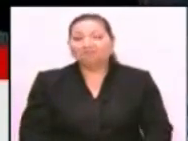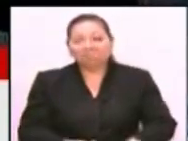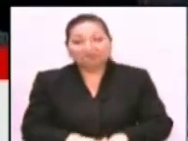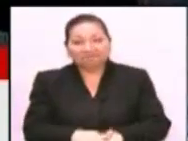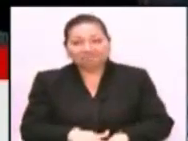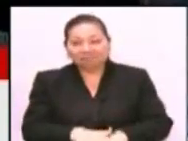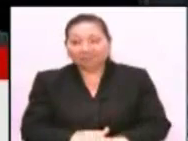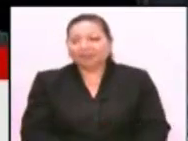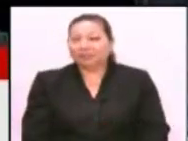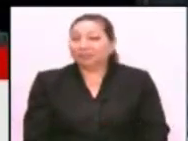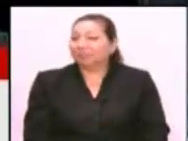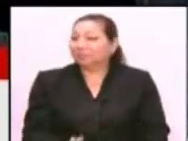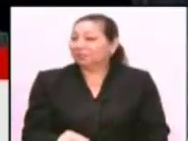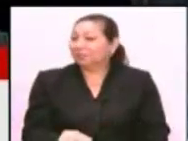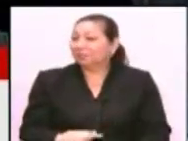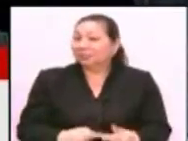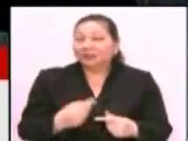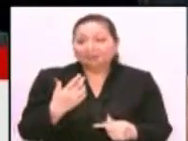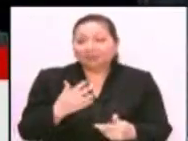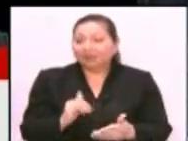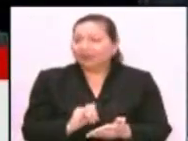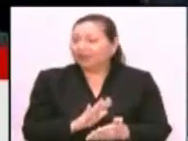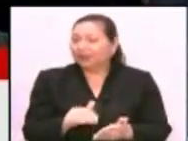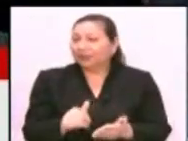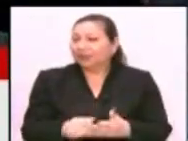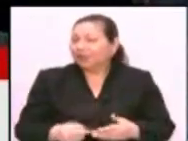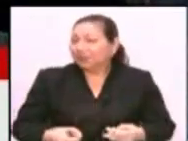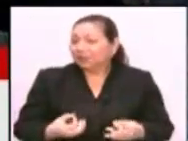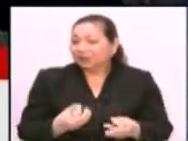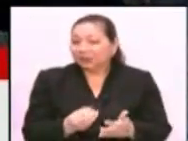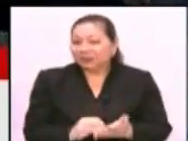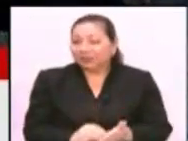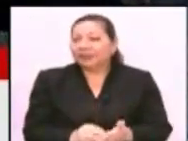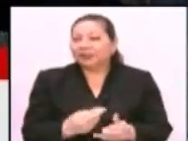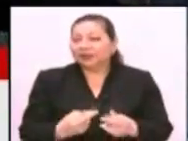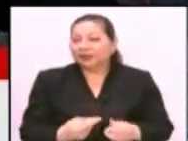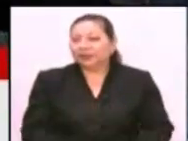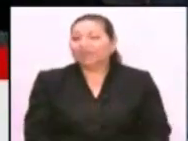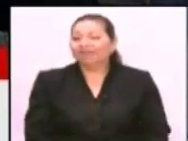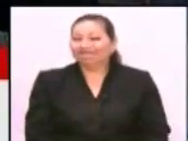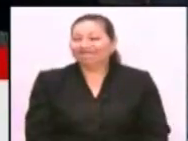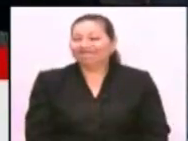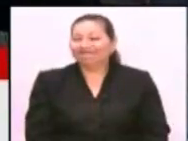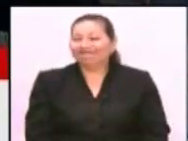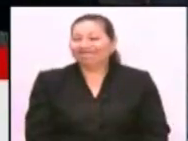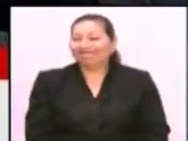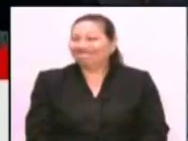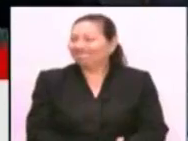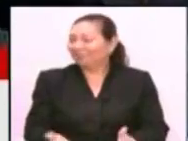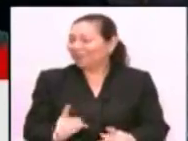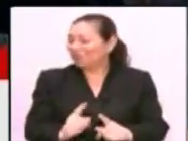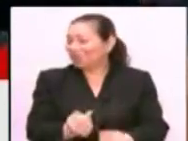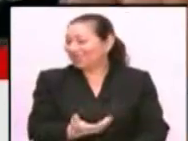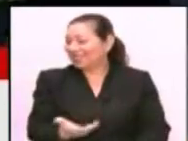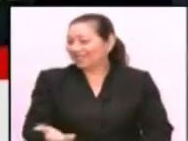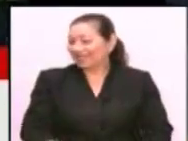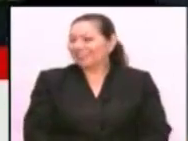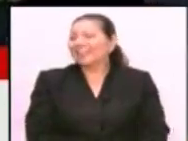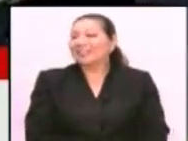tratando de no volverse expertos en todo, sino gastar de una forma efectiva los recursos. Y ahora lo dejo abierto a las preguntas.